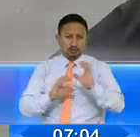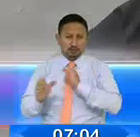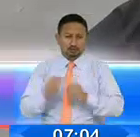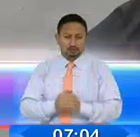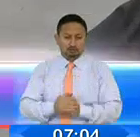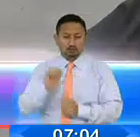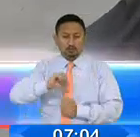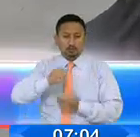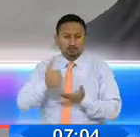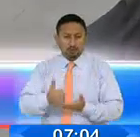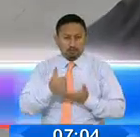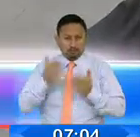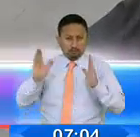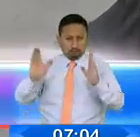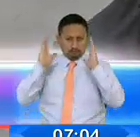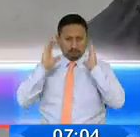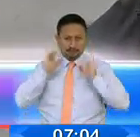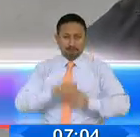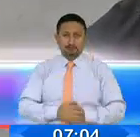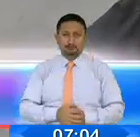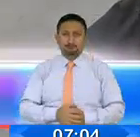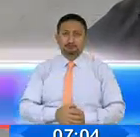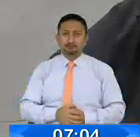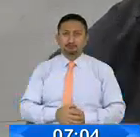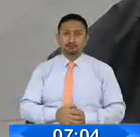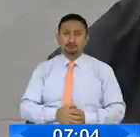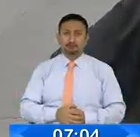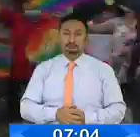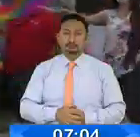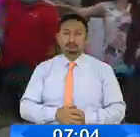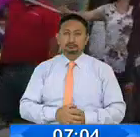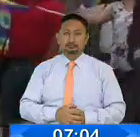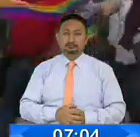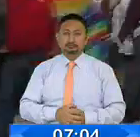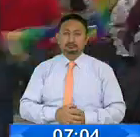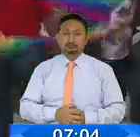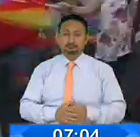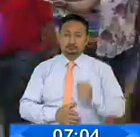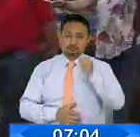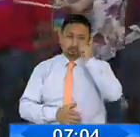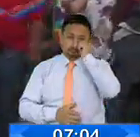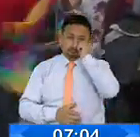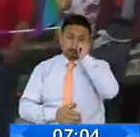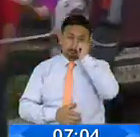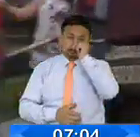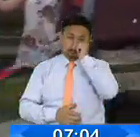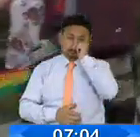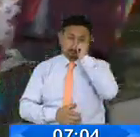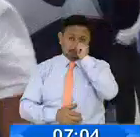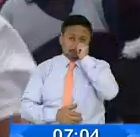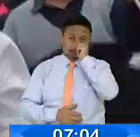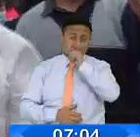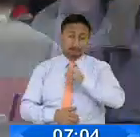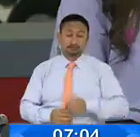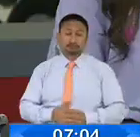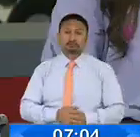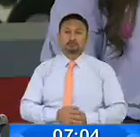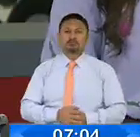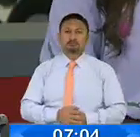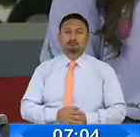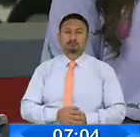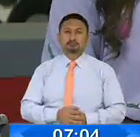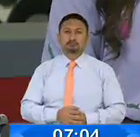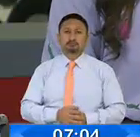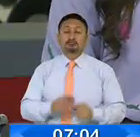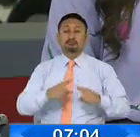nos puedan ayudar con el tema de circulación vehicular. Desde la ciudad de Cuenca, informó Francisco Ramírez. Y